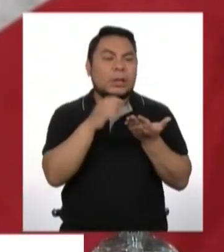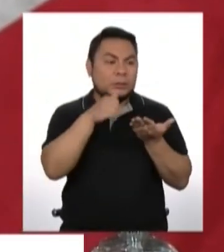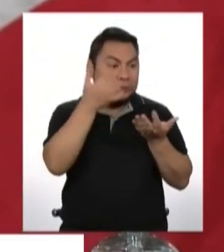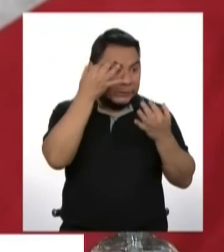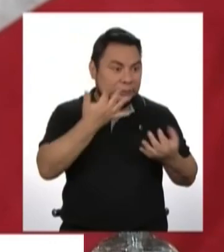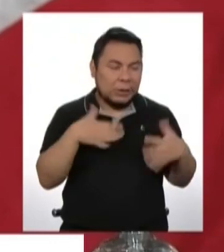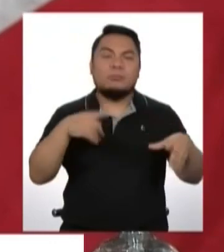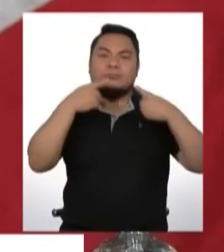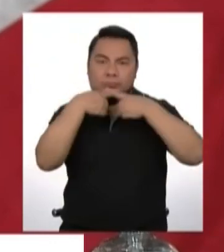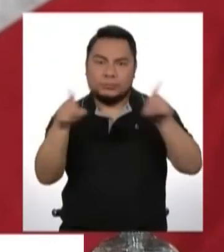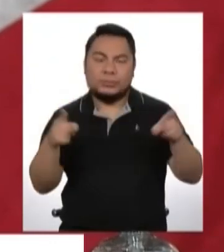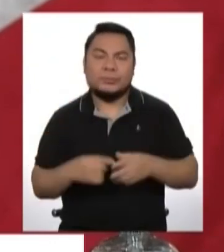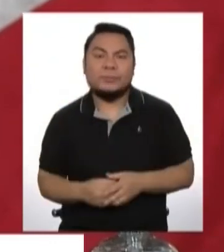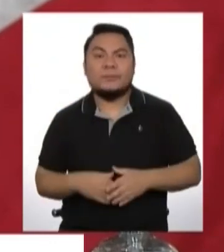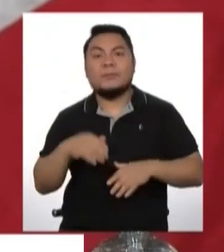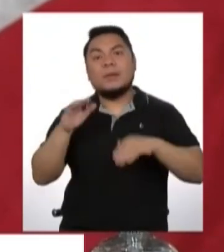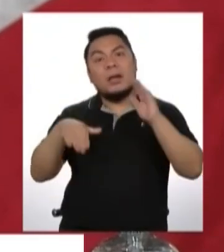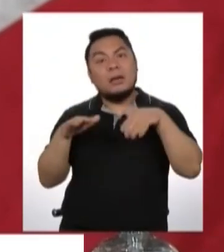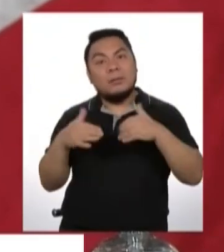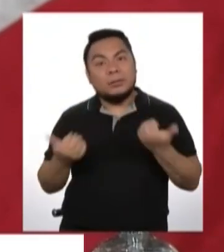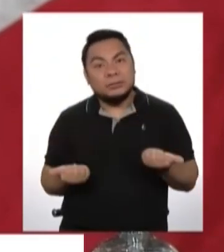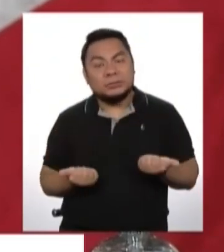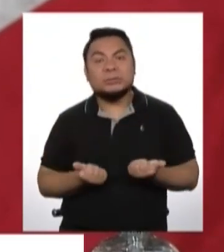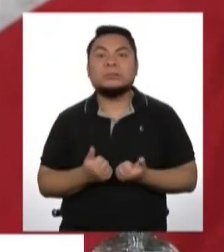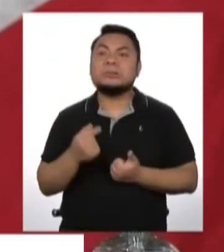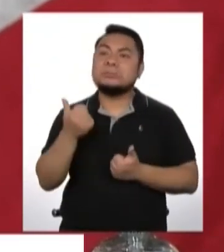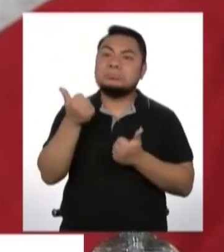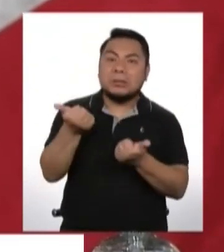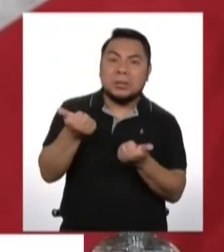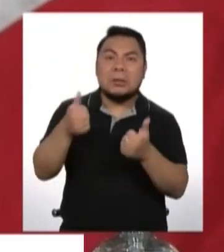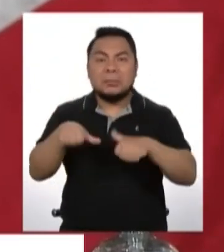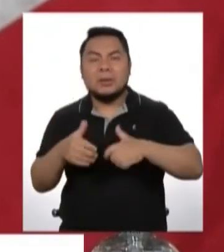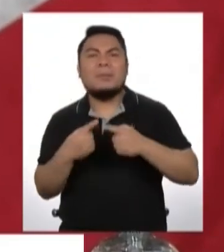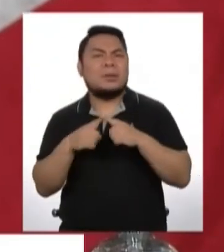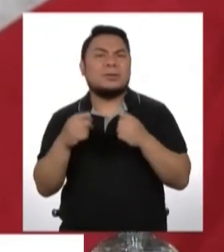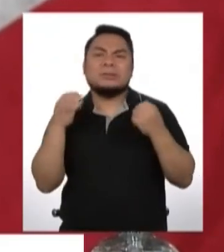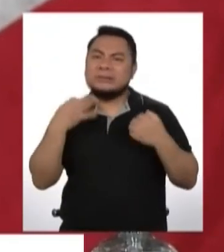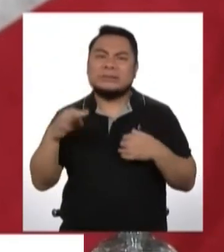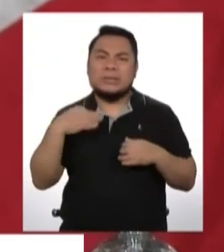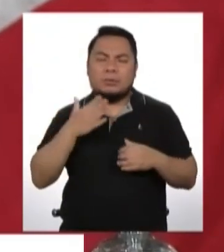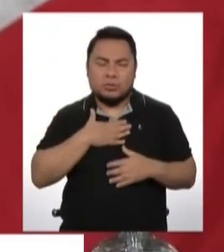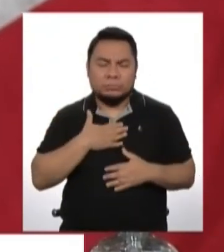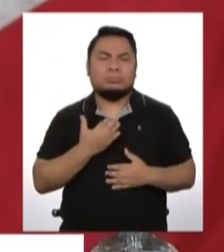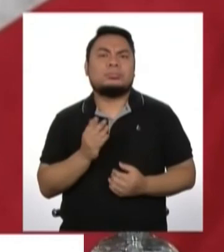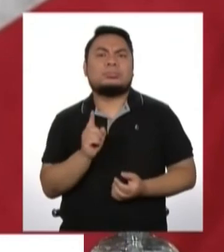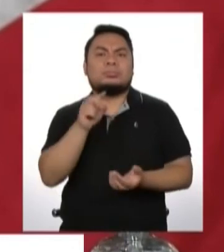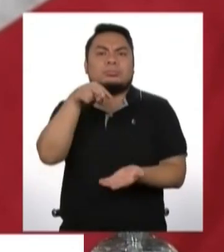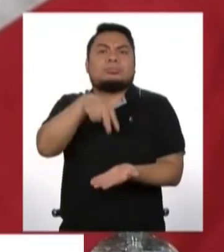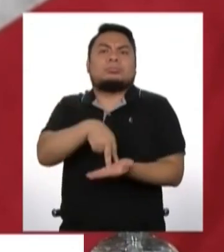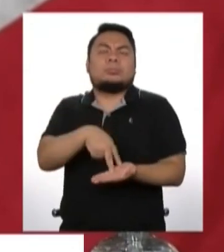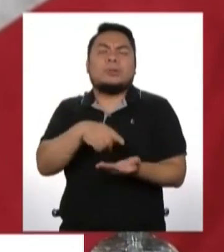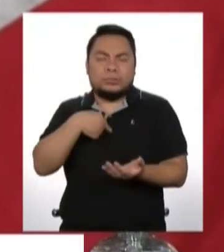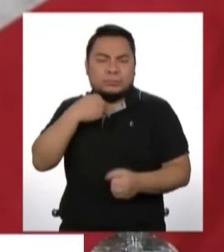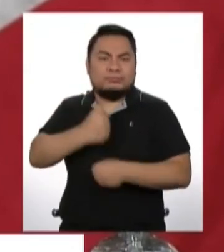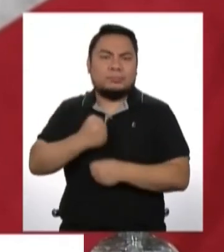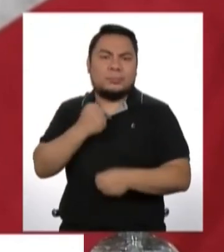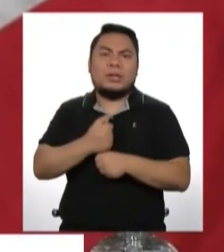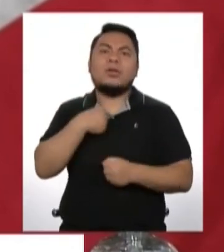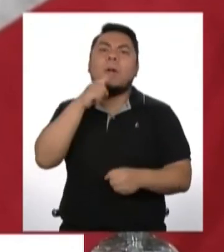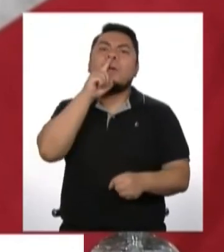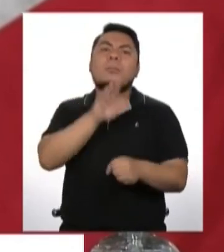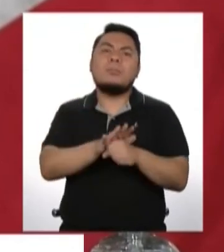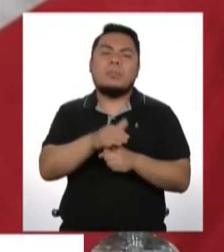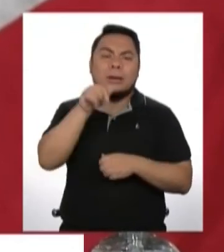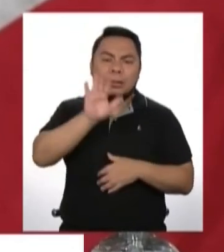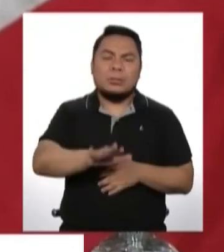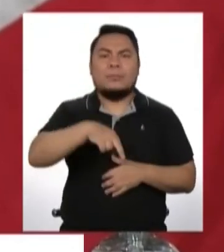cara. A veces con resultados auspiciosos, a veces no tanto, pero siempre dando la cara. Porque ese es el compromiso que tengo con